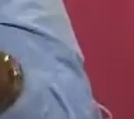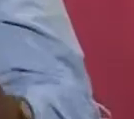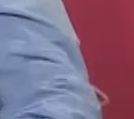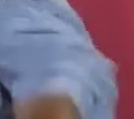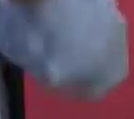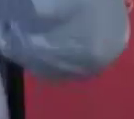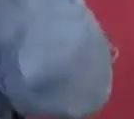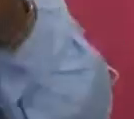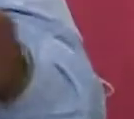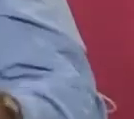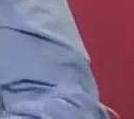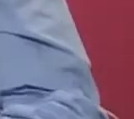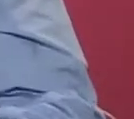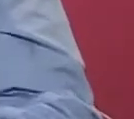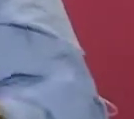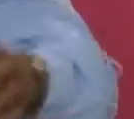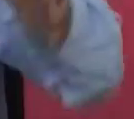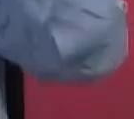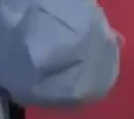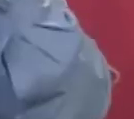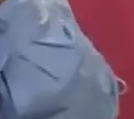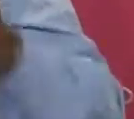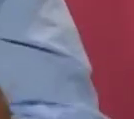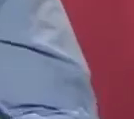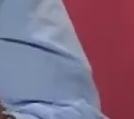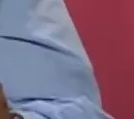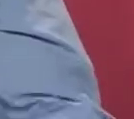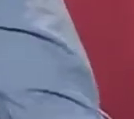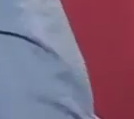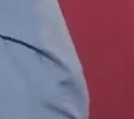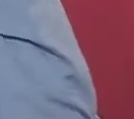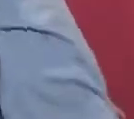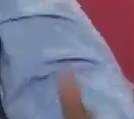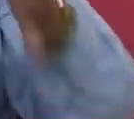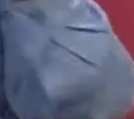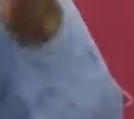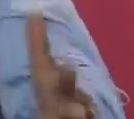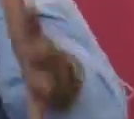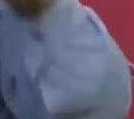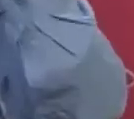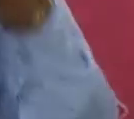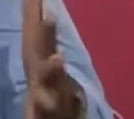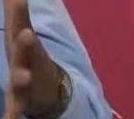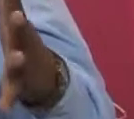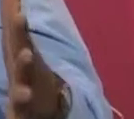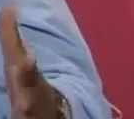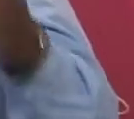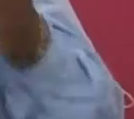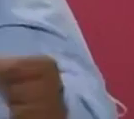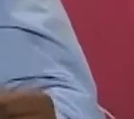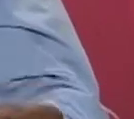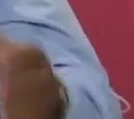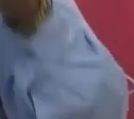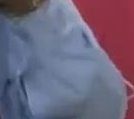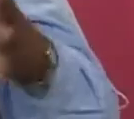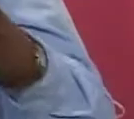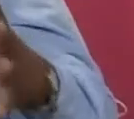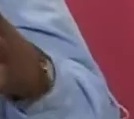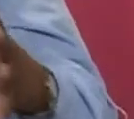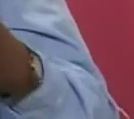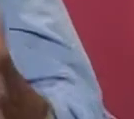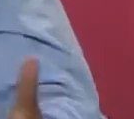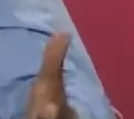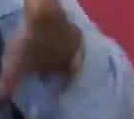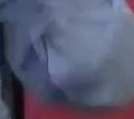tiempo y fuera de tiempo es el llamado de dar a conocer el evangelio de Jesucristo. Y qué gran oportunidad estos grandes matutinos. Pueblo de